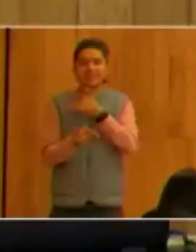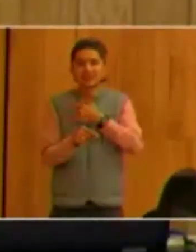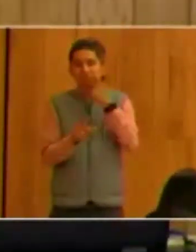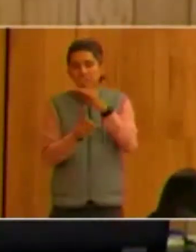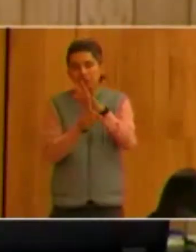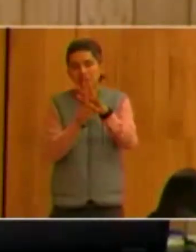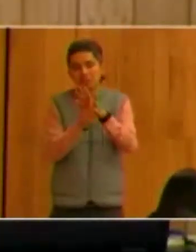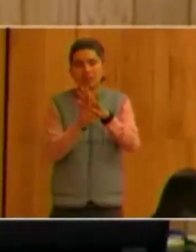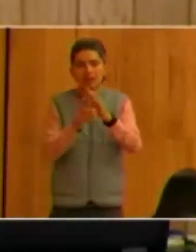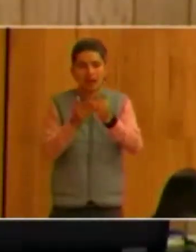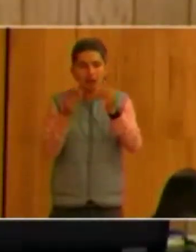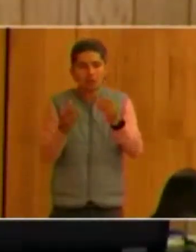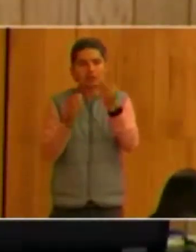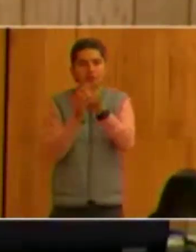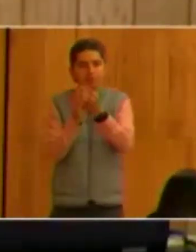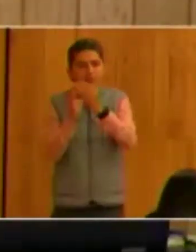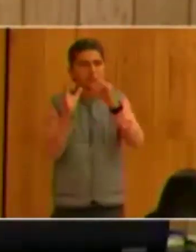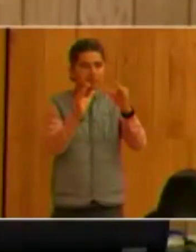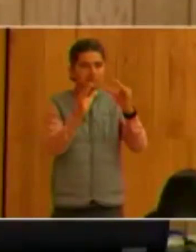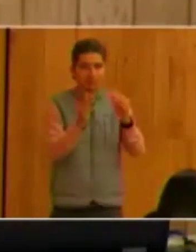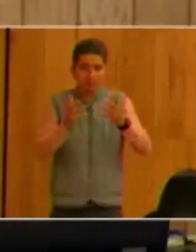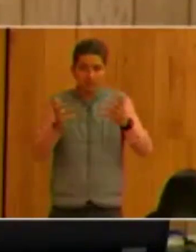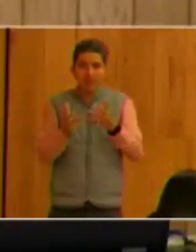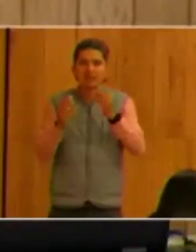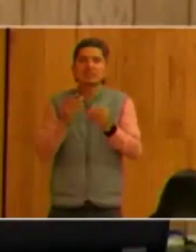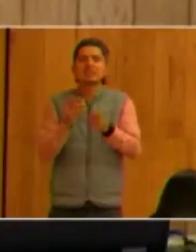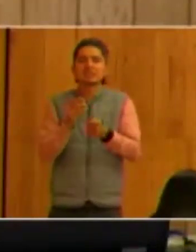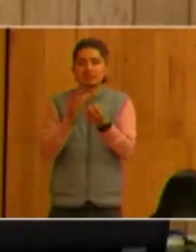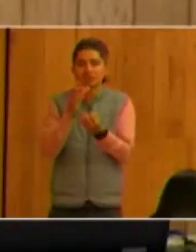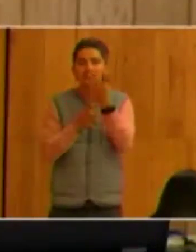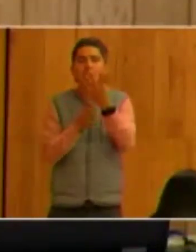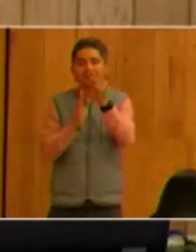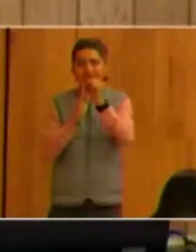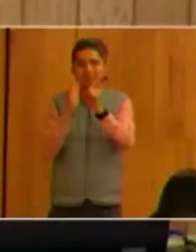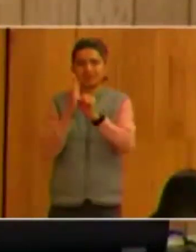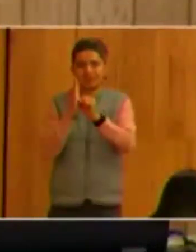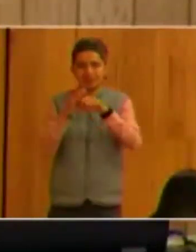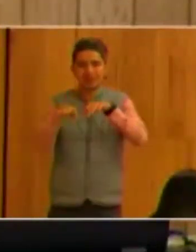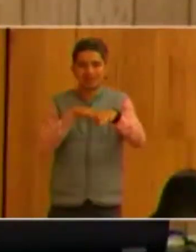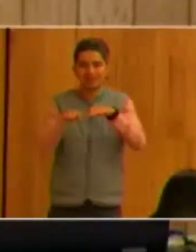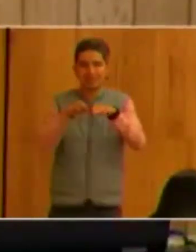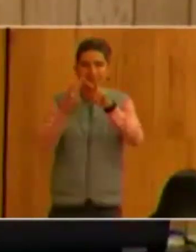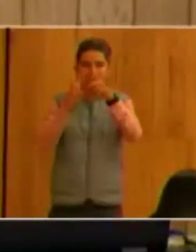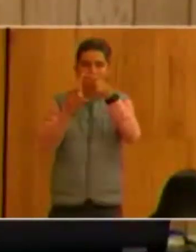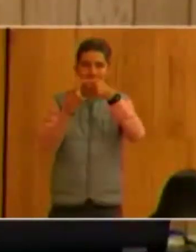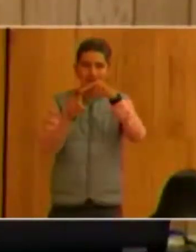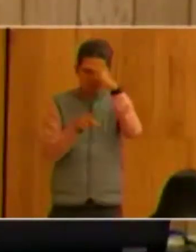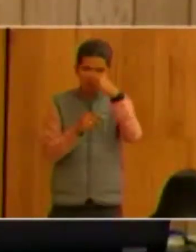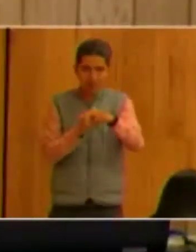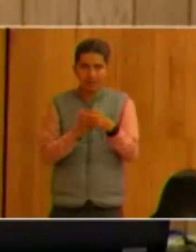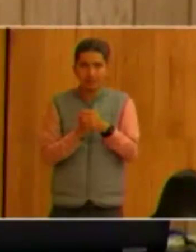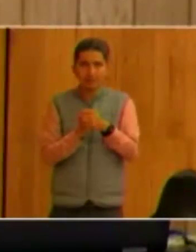sensibilización, actualización, capacitación e implementación del nuevo sistema de justicia laboral en México. En el